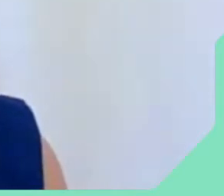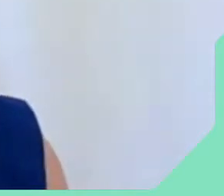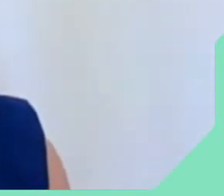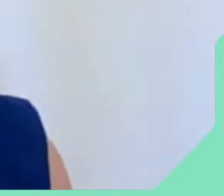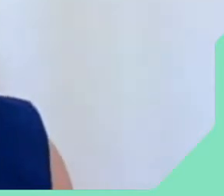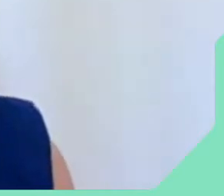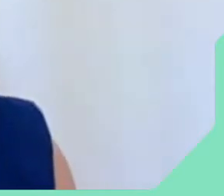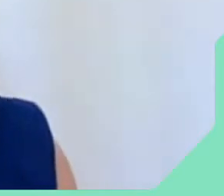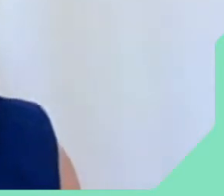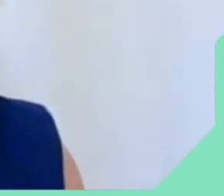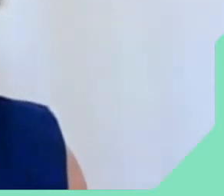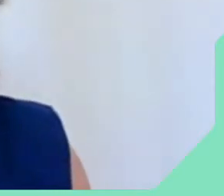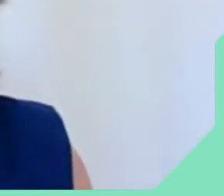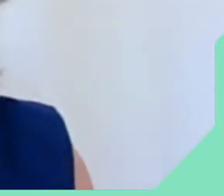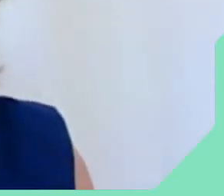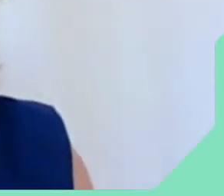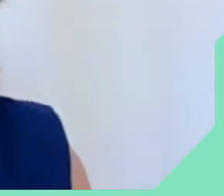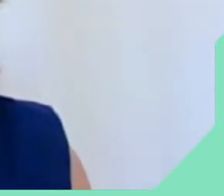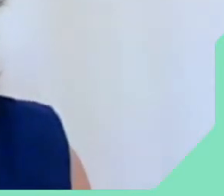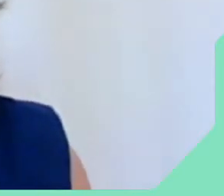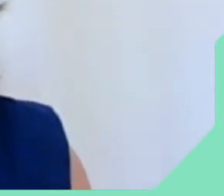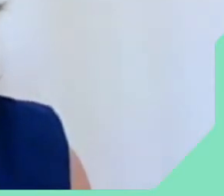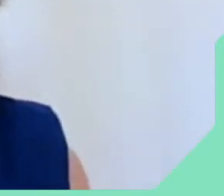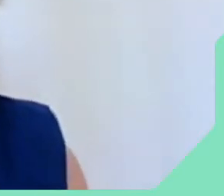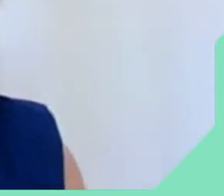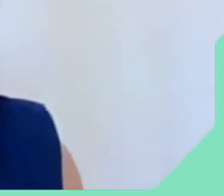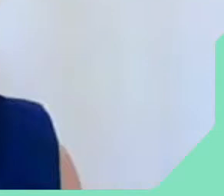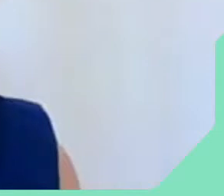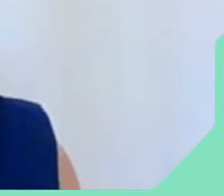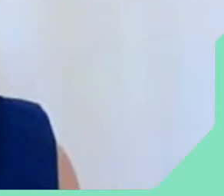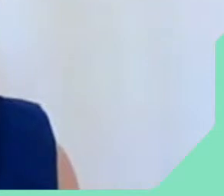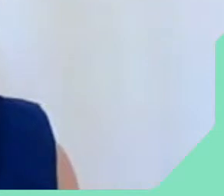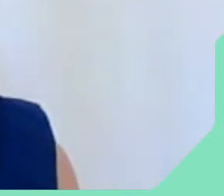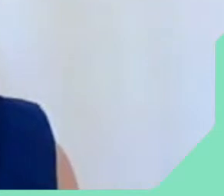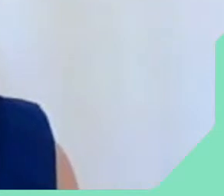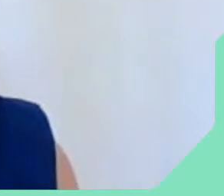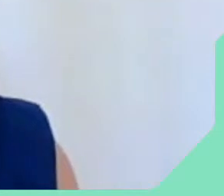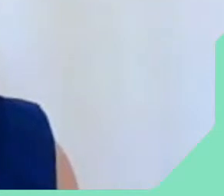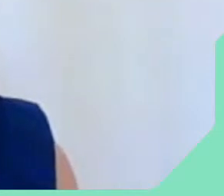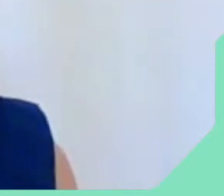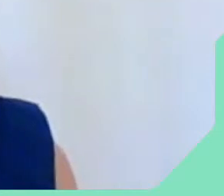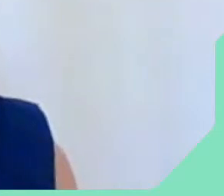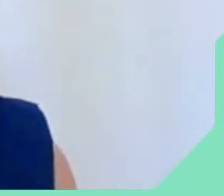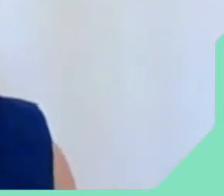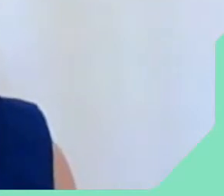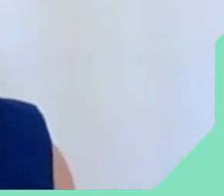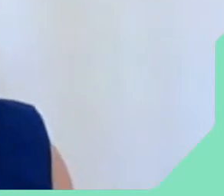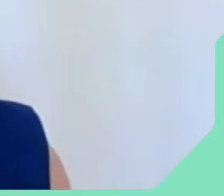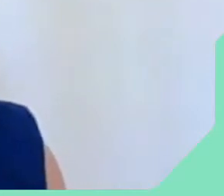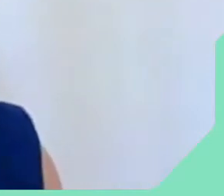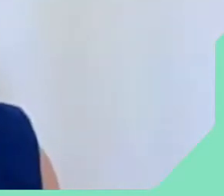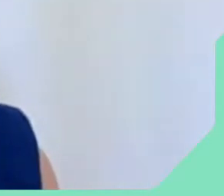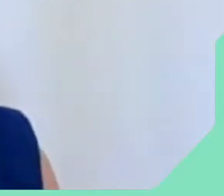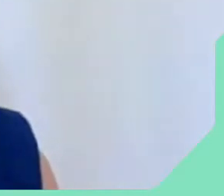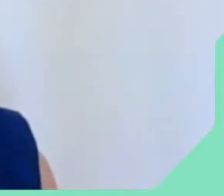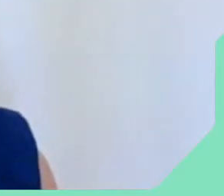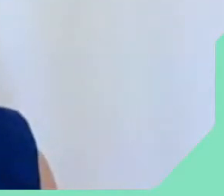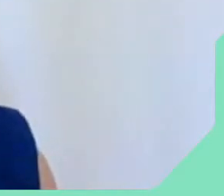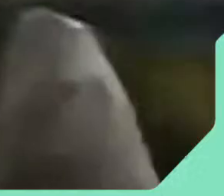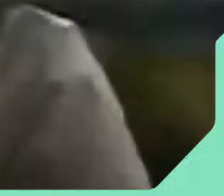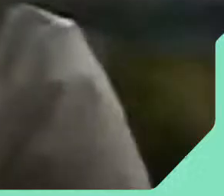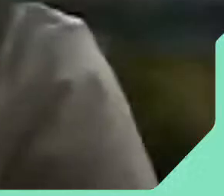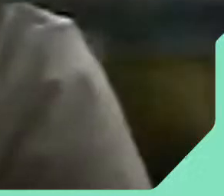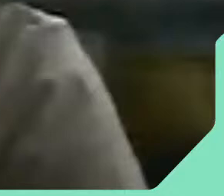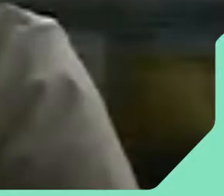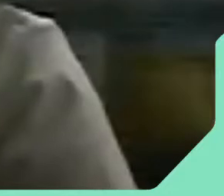que Natalia, un gusto, un año más que contamos con tu presencia, muy agradecida, bienvenida.